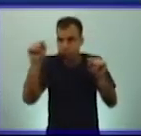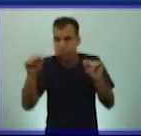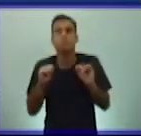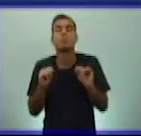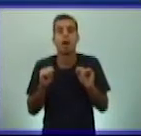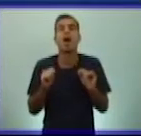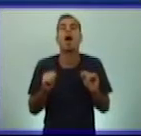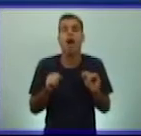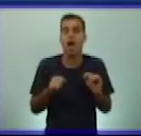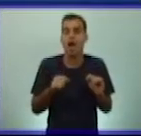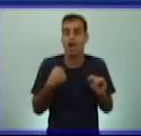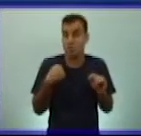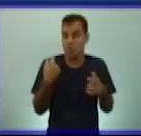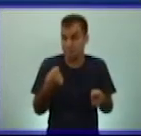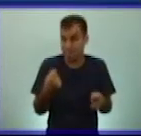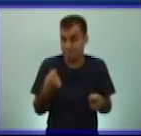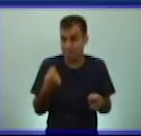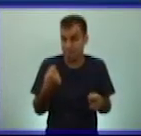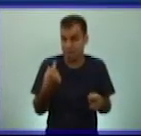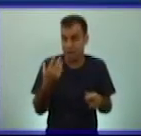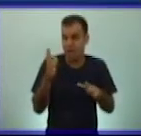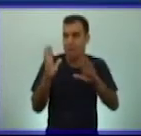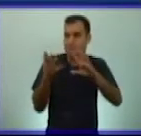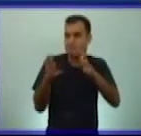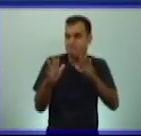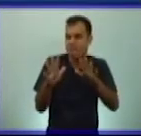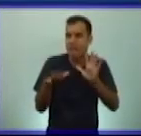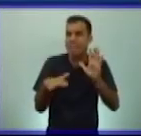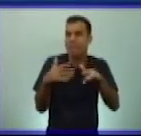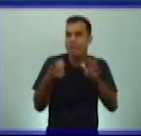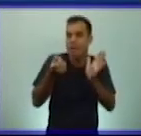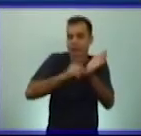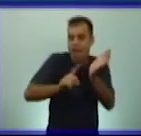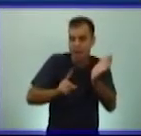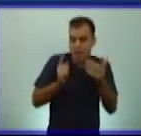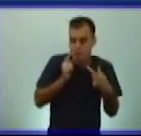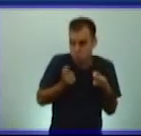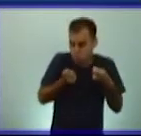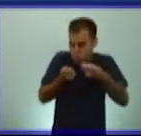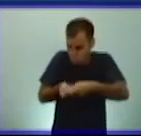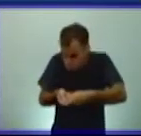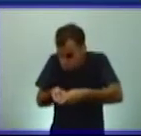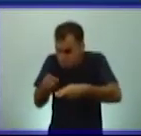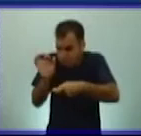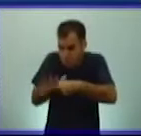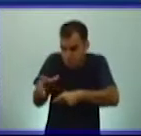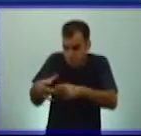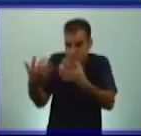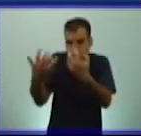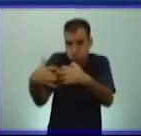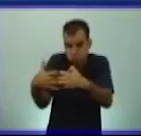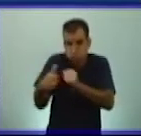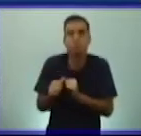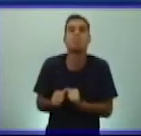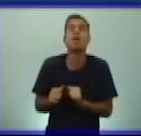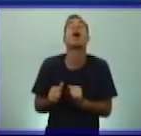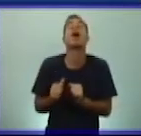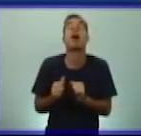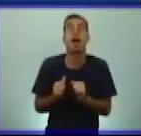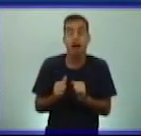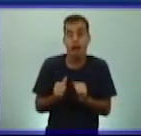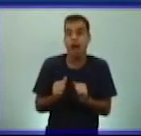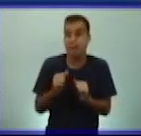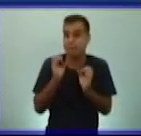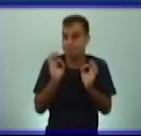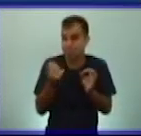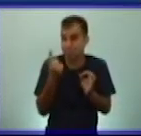yo entregara al sistema cierto contenido de energía. Y nos fijábamos siempre